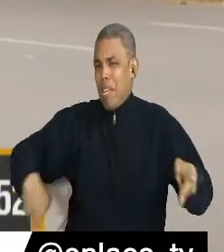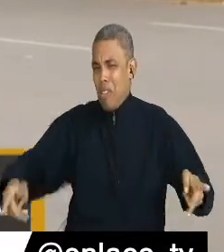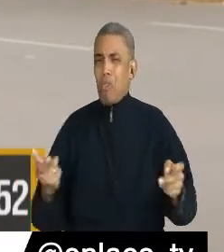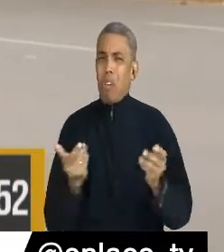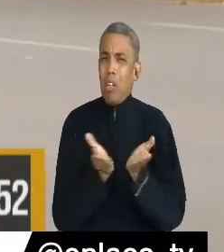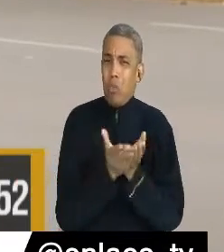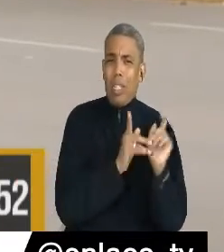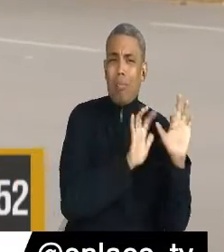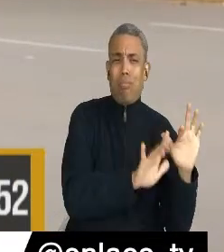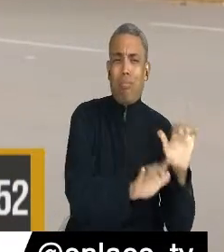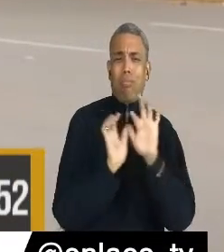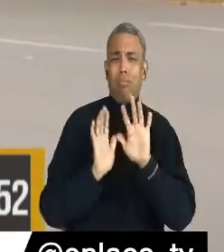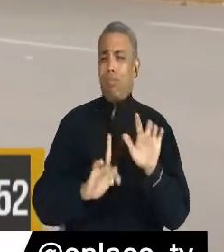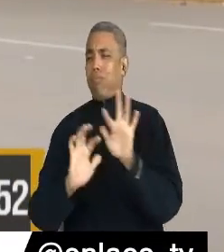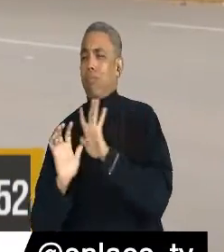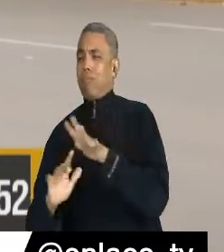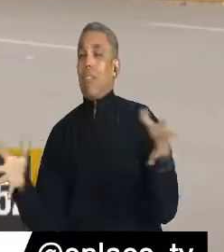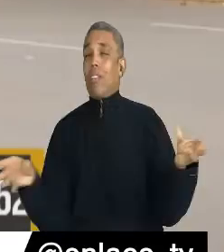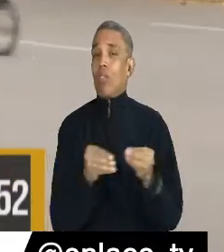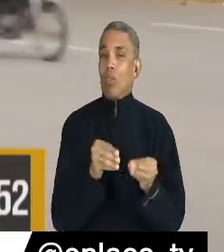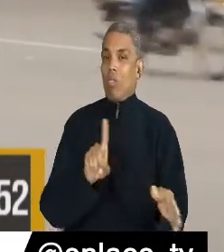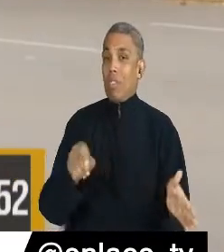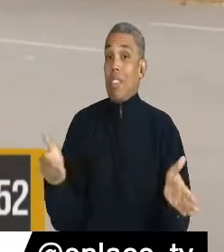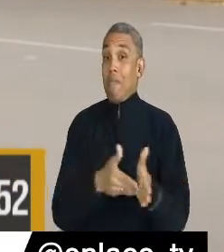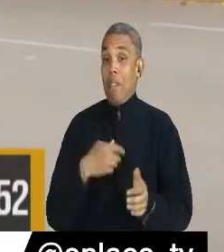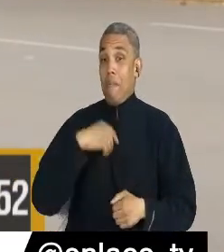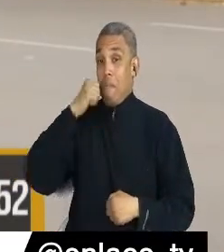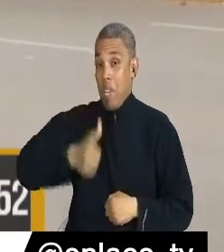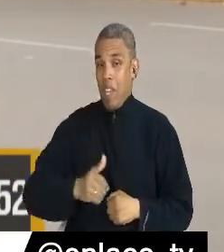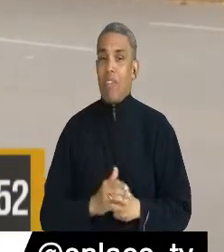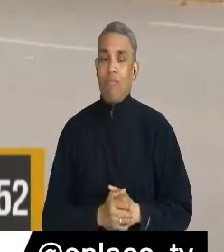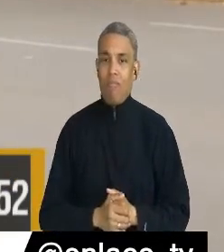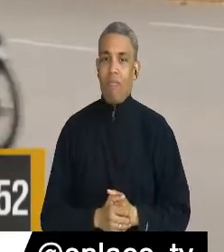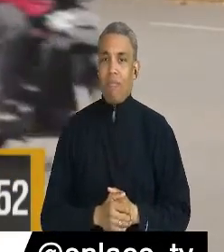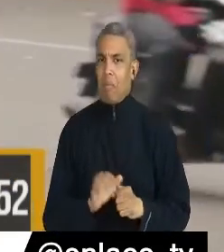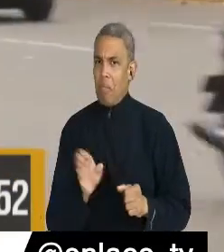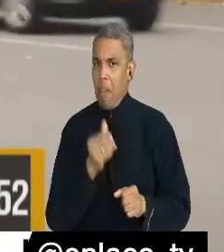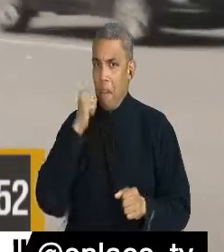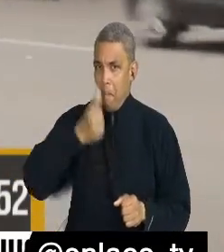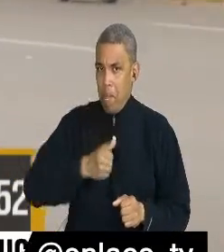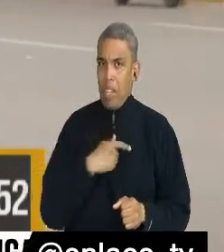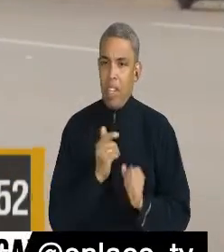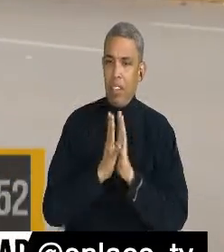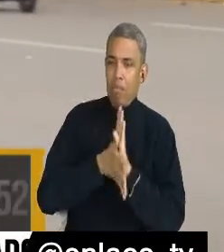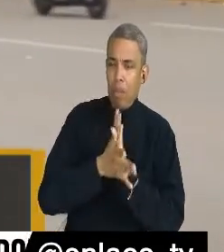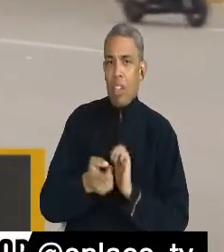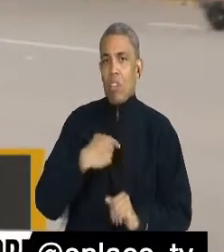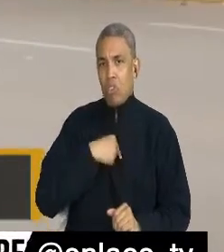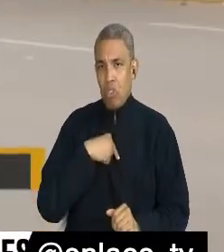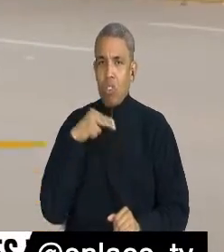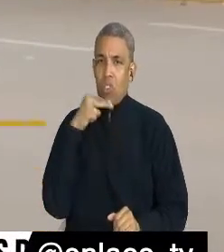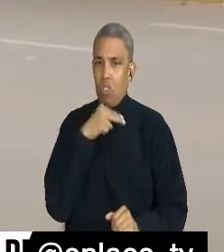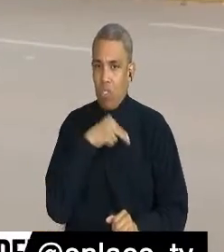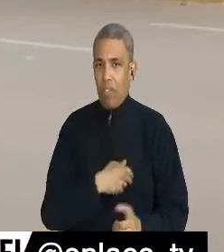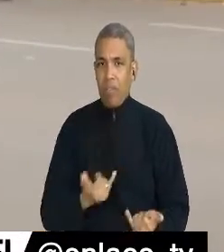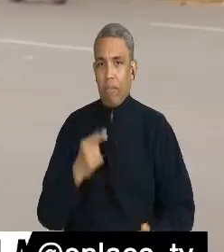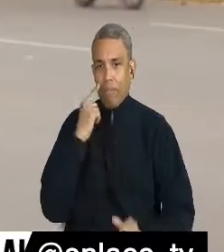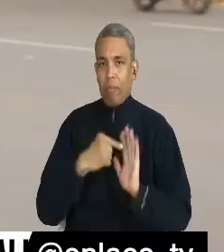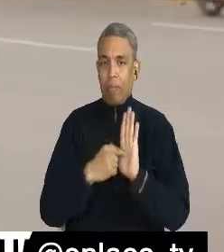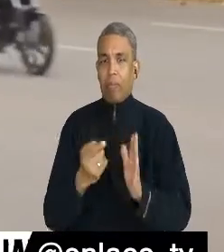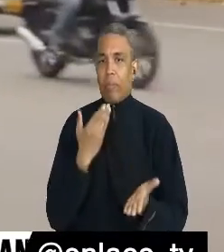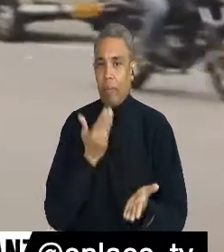educativas de la ciudad muy atentos estaremos al desarrollo de esta información este es un informe de neila coció para las noticias con la cámara de luís